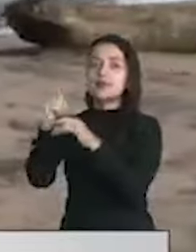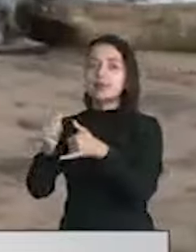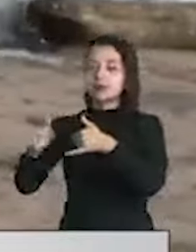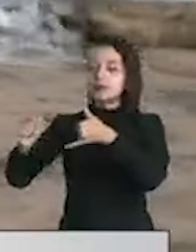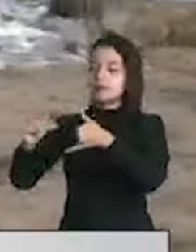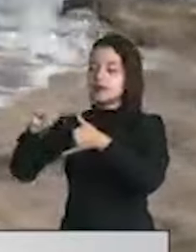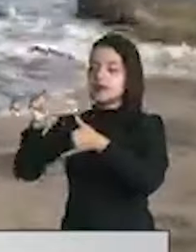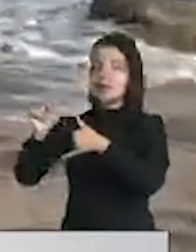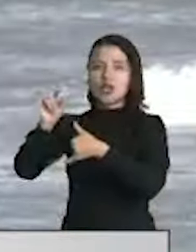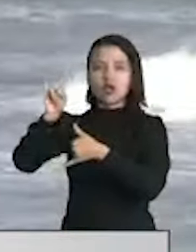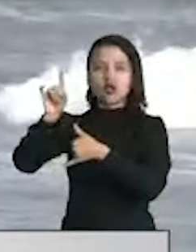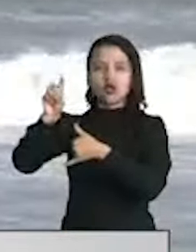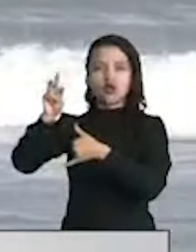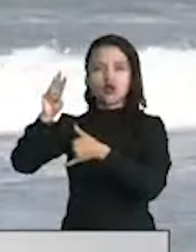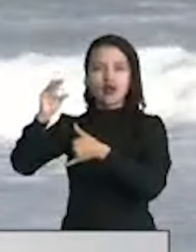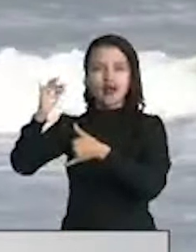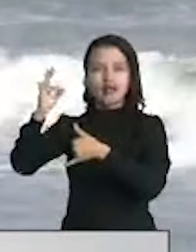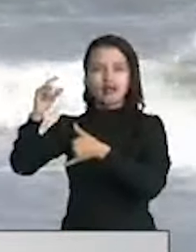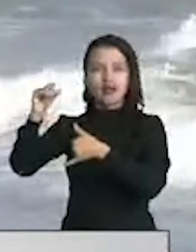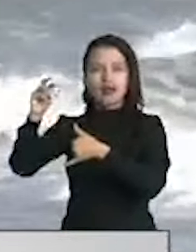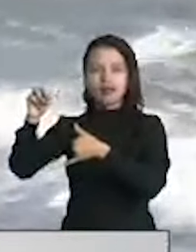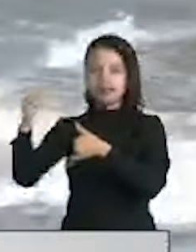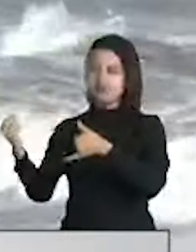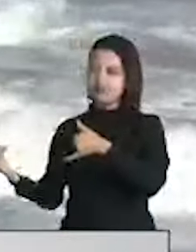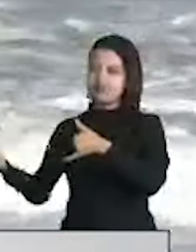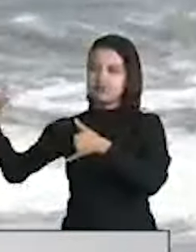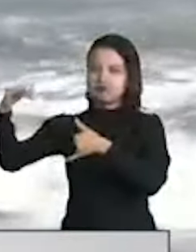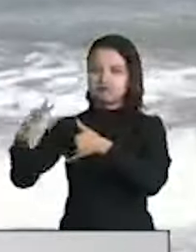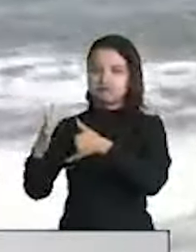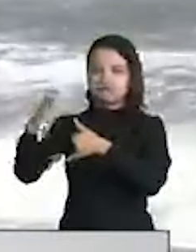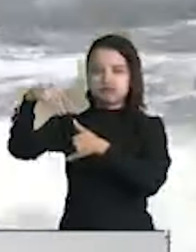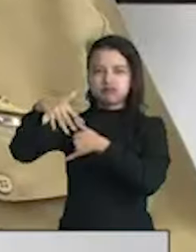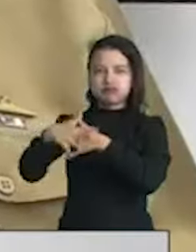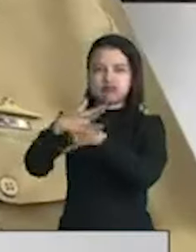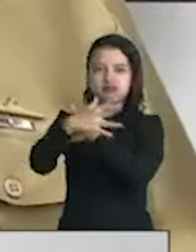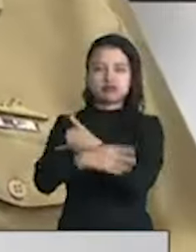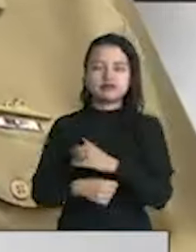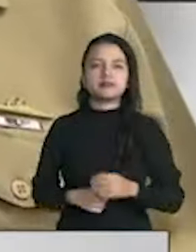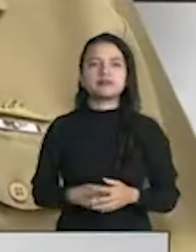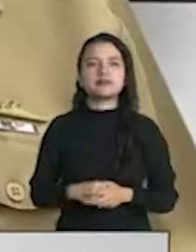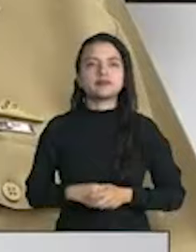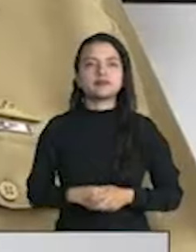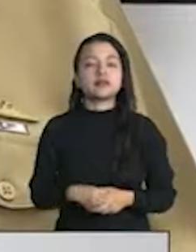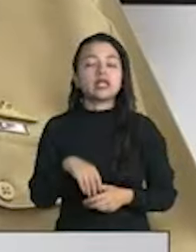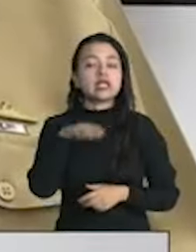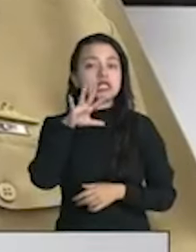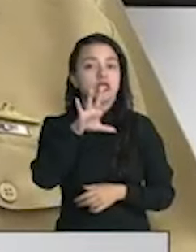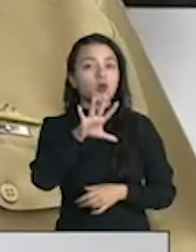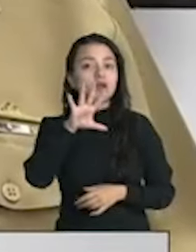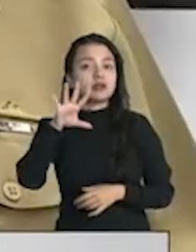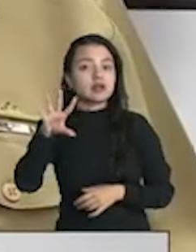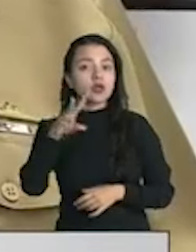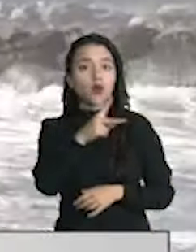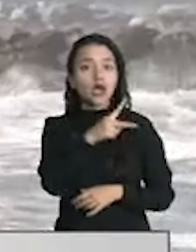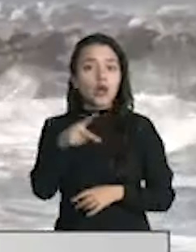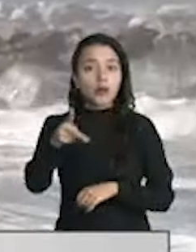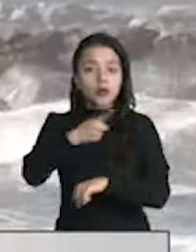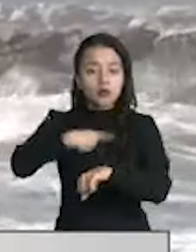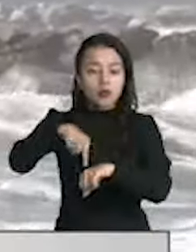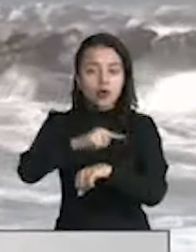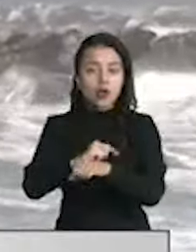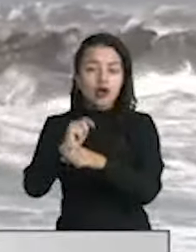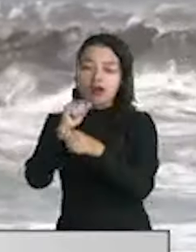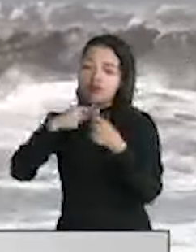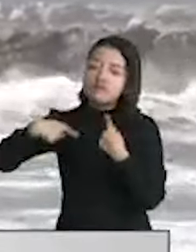península de Yucatán hasta las Islas Bermudas. Con lo cual vamos a tener ráfagas de viento sostenidas hasta los 55 kilómetros por hora y alturas de oleaje